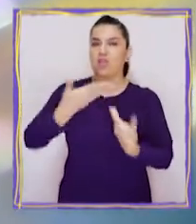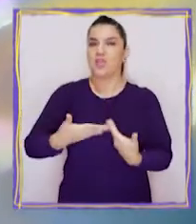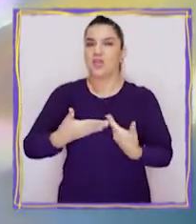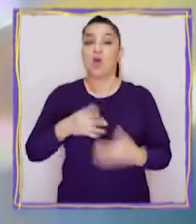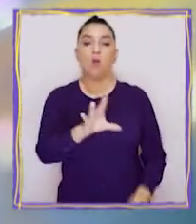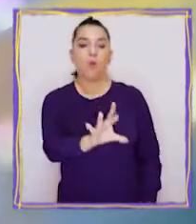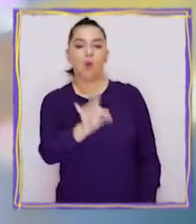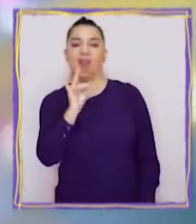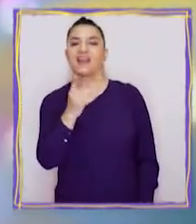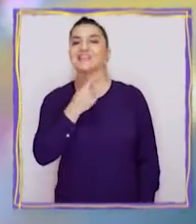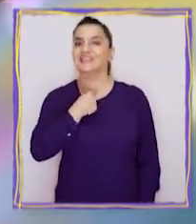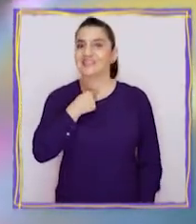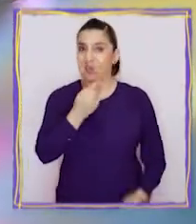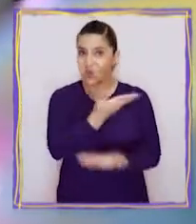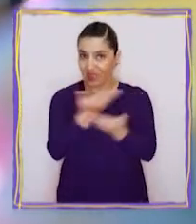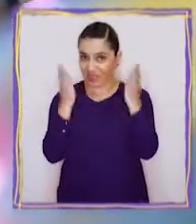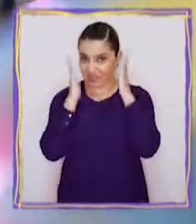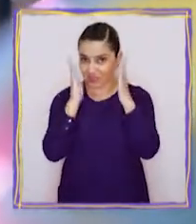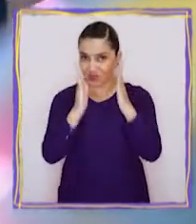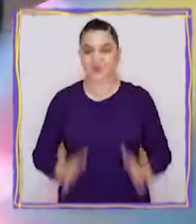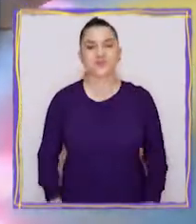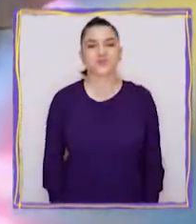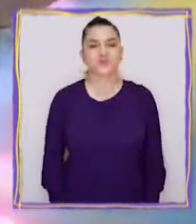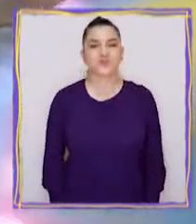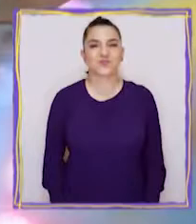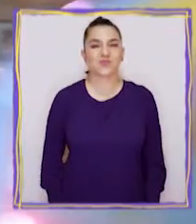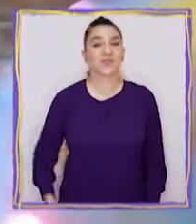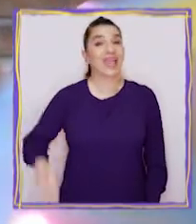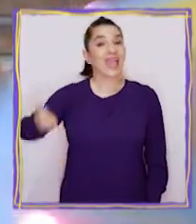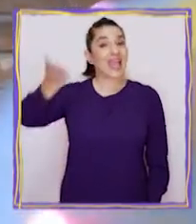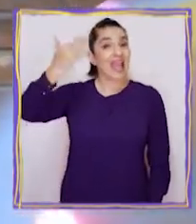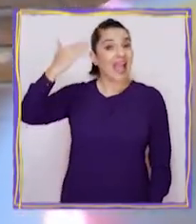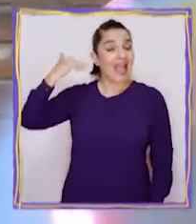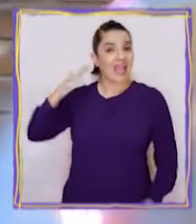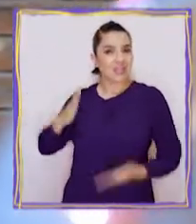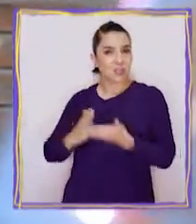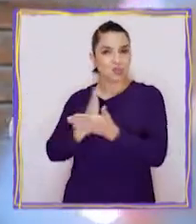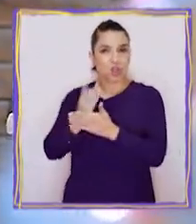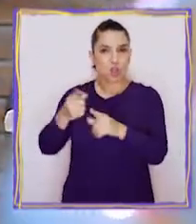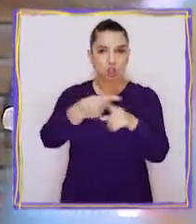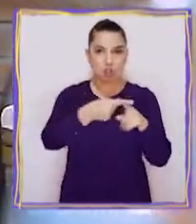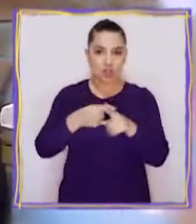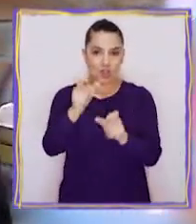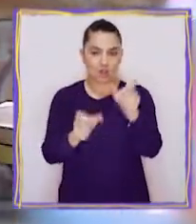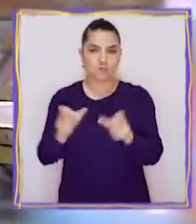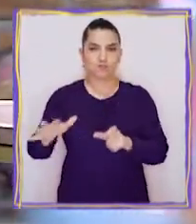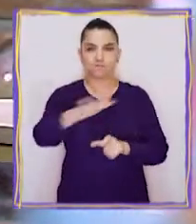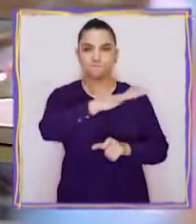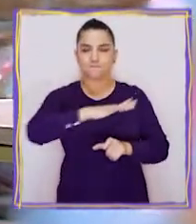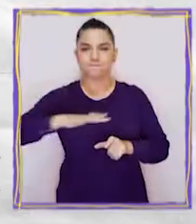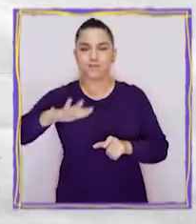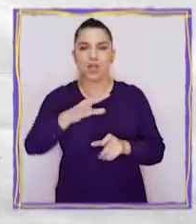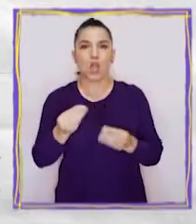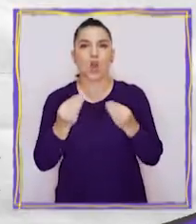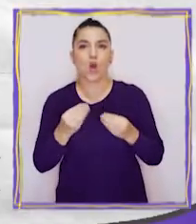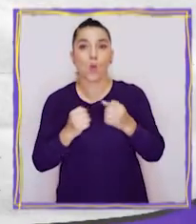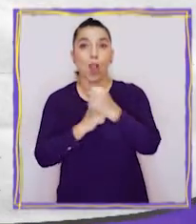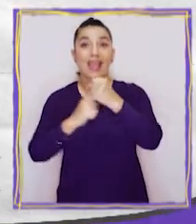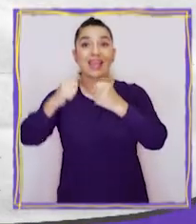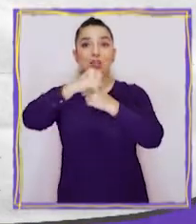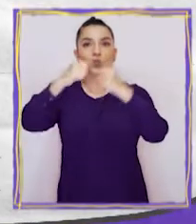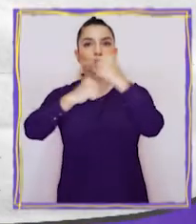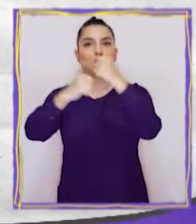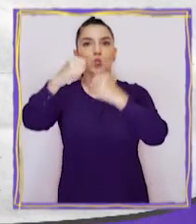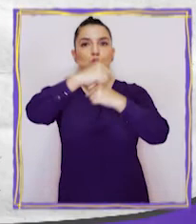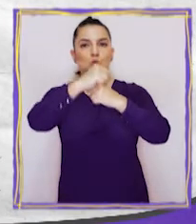descubierto algo muy interesante. Pongan atención. En un comienzo, la sociedad colonial estuvo basada en la estructura